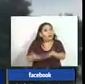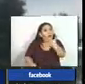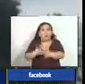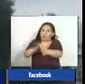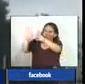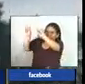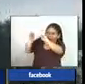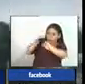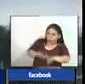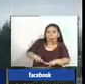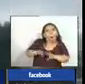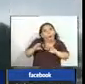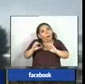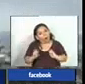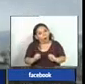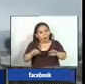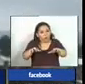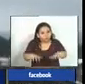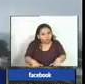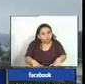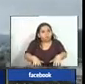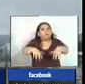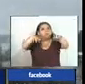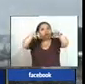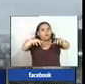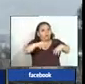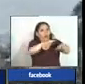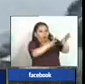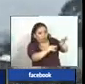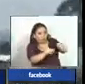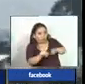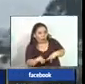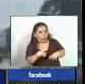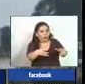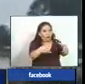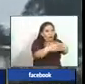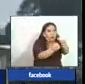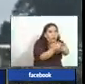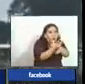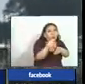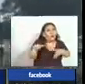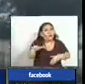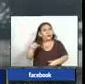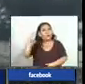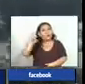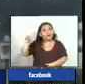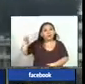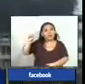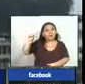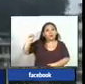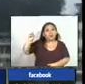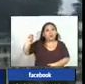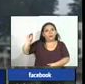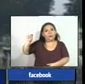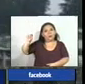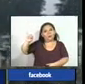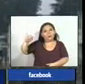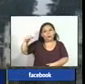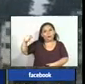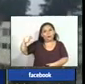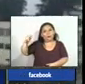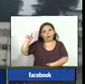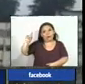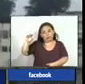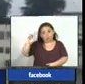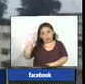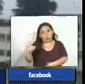deslizamientos, inundaciones, lares en las zonas volcánicas como Santiago, por ejemplo. Y también han indicado que estarán